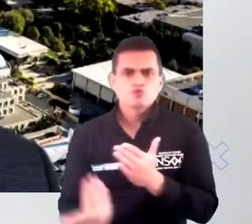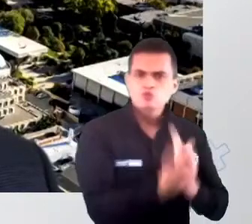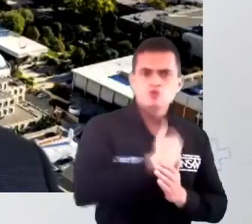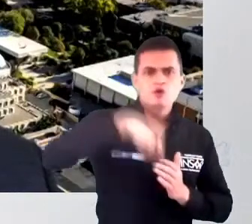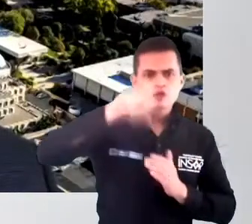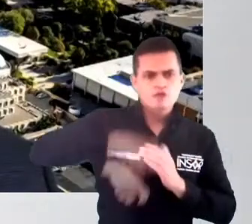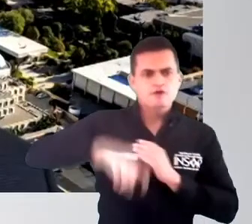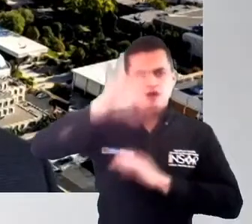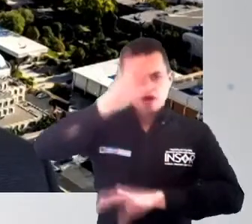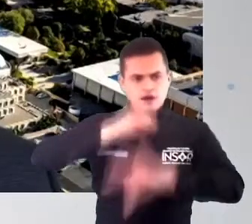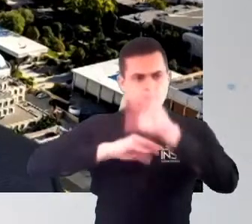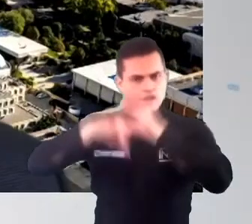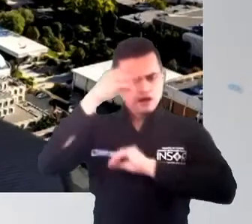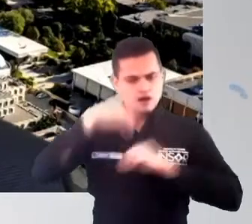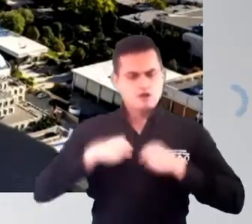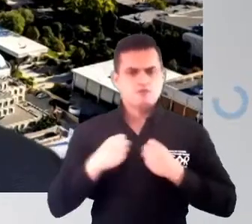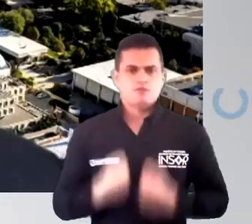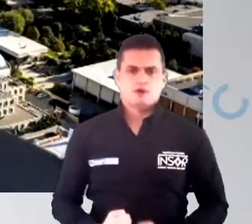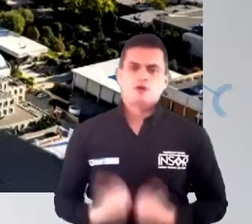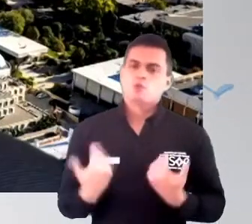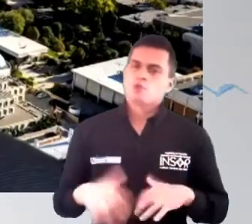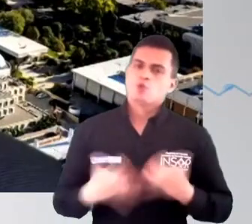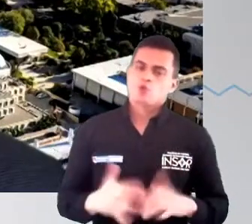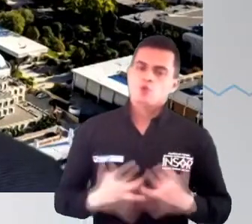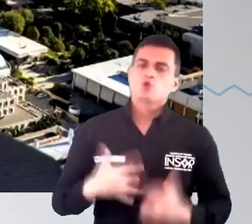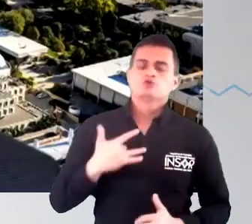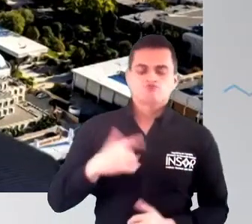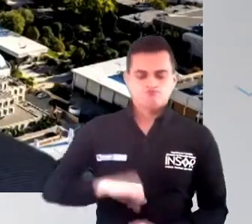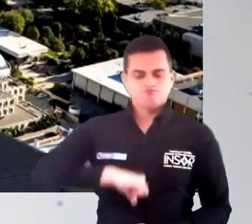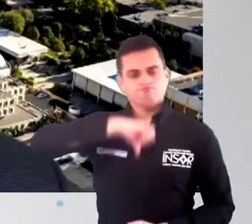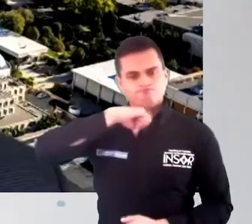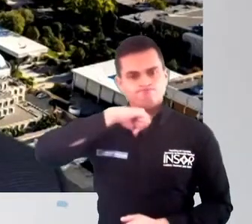muy orgulloso de que hayan tomado este paso. Esto es muy importante.